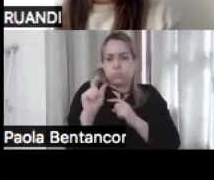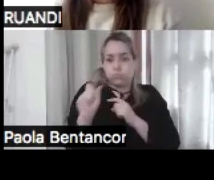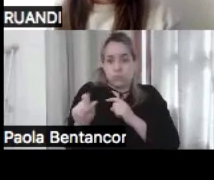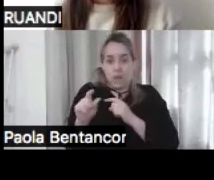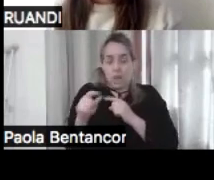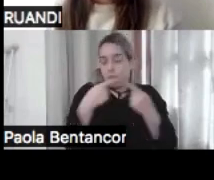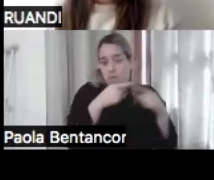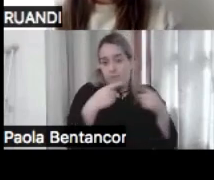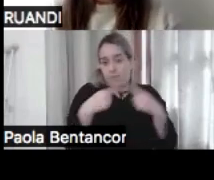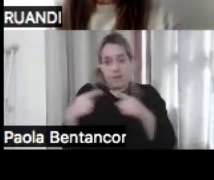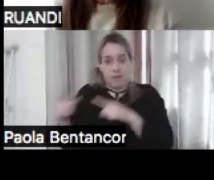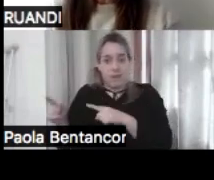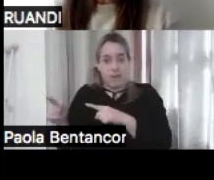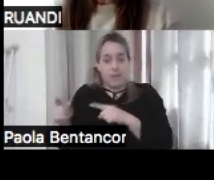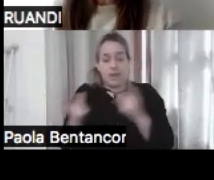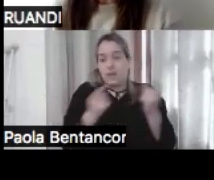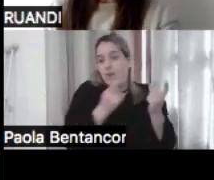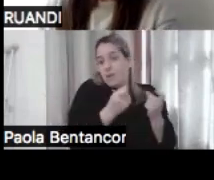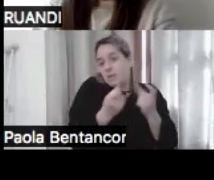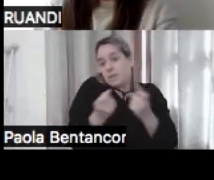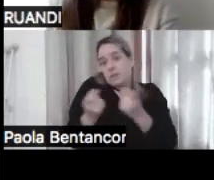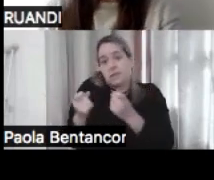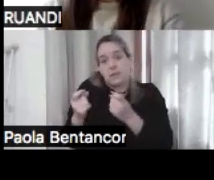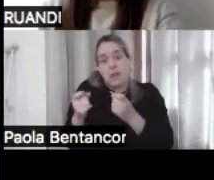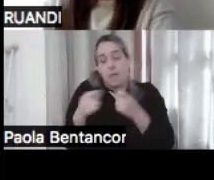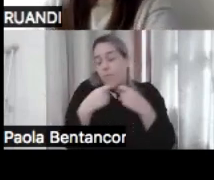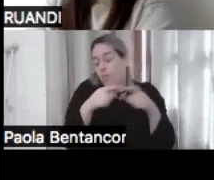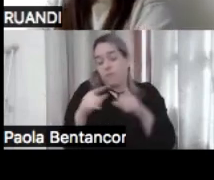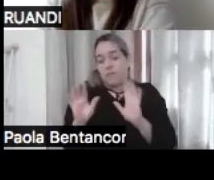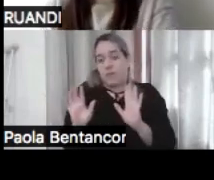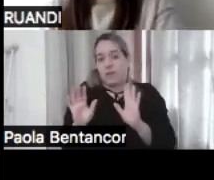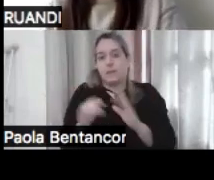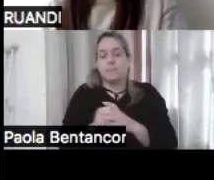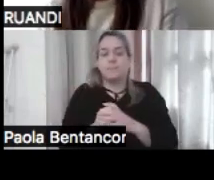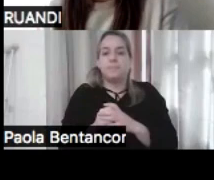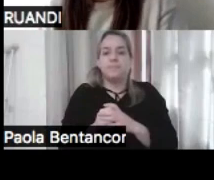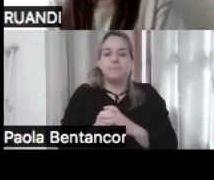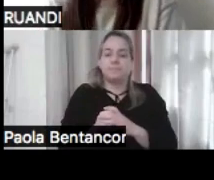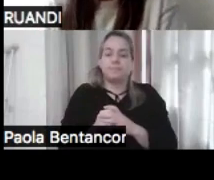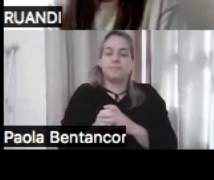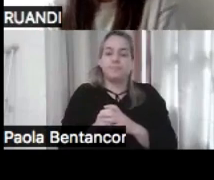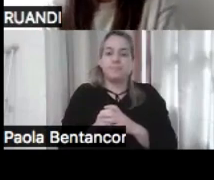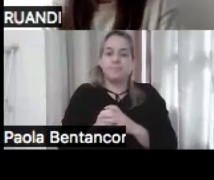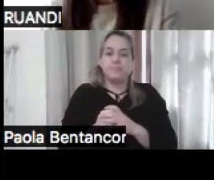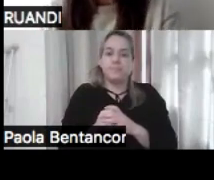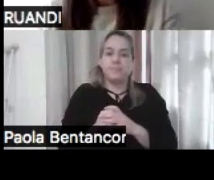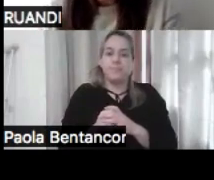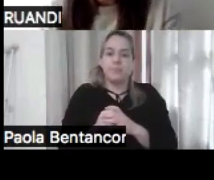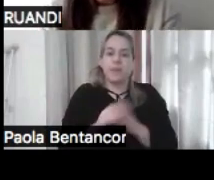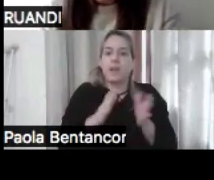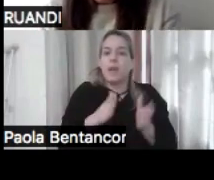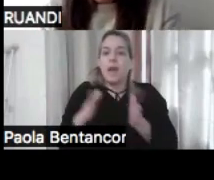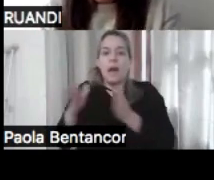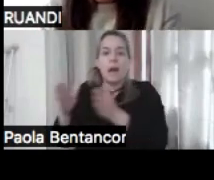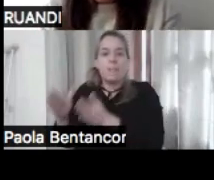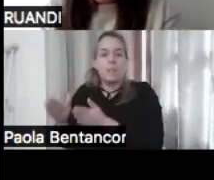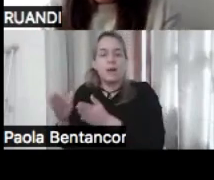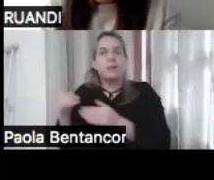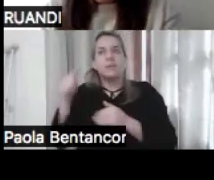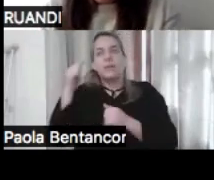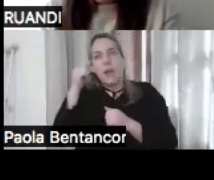¿no? Y después, por otro lado, me quedó como